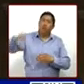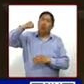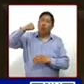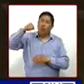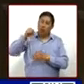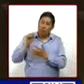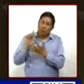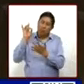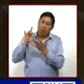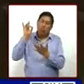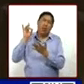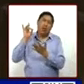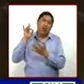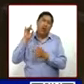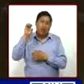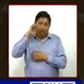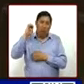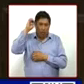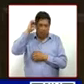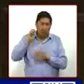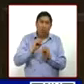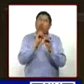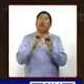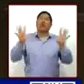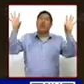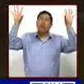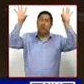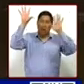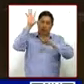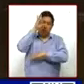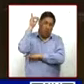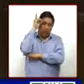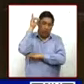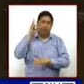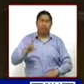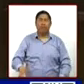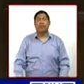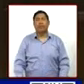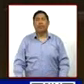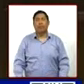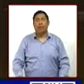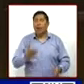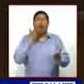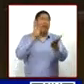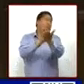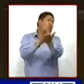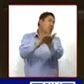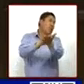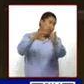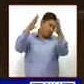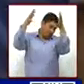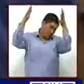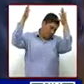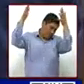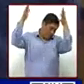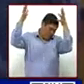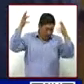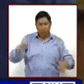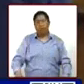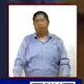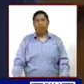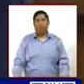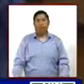Electoral del Estado Plurinacional de Bolivia. Felicidades.